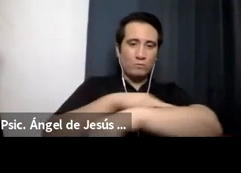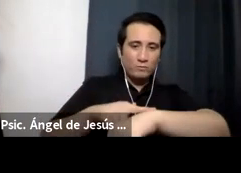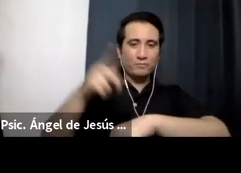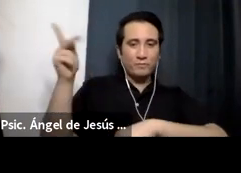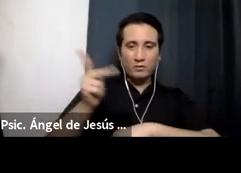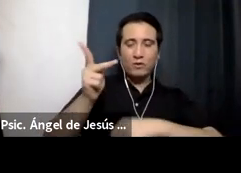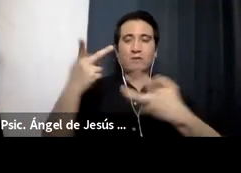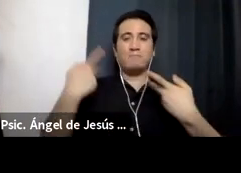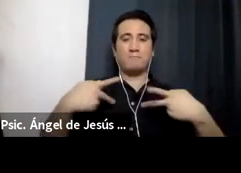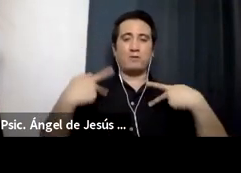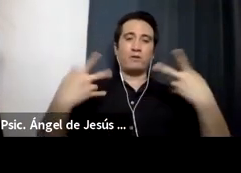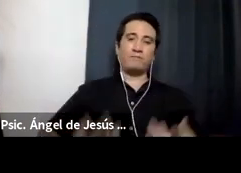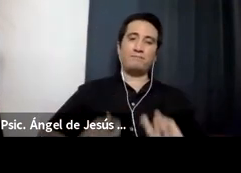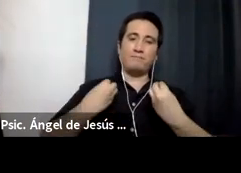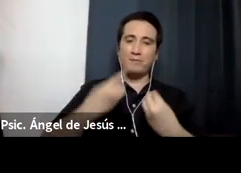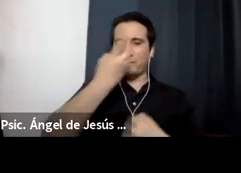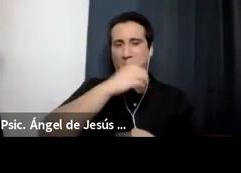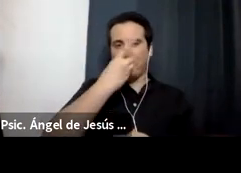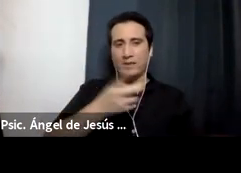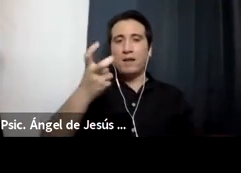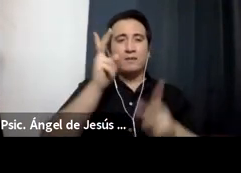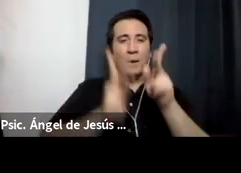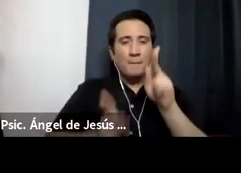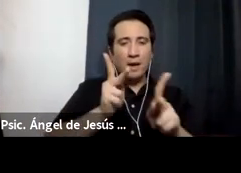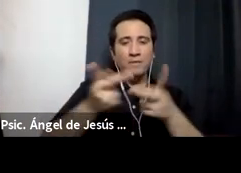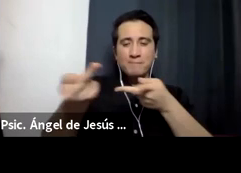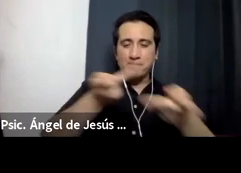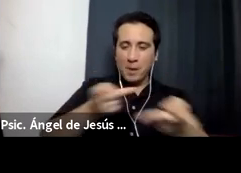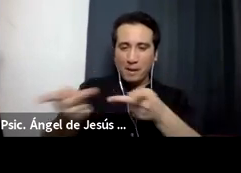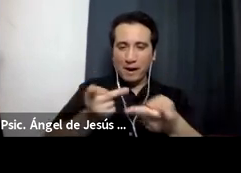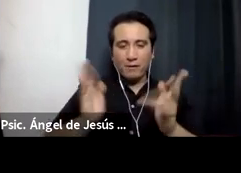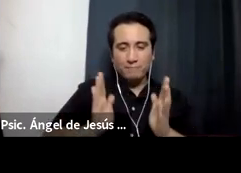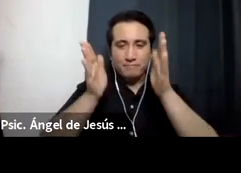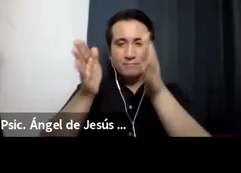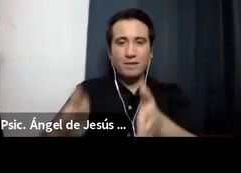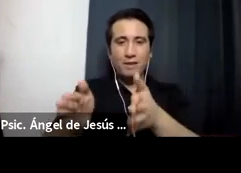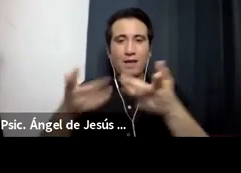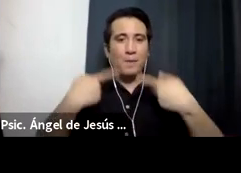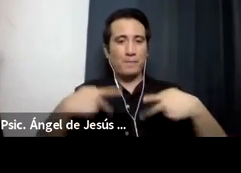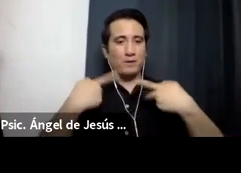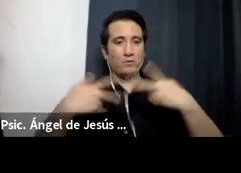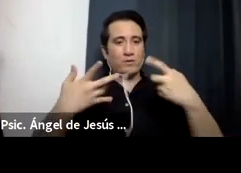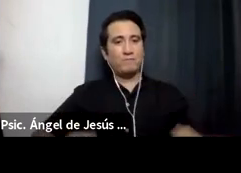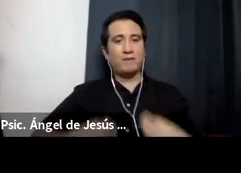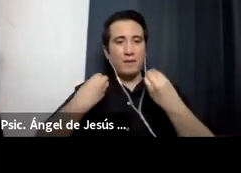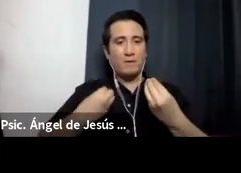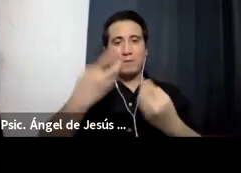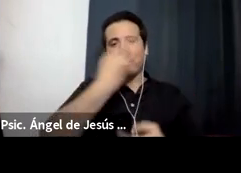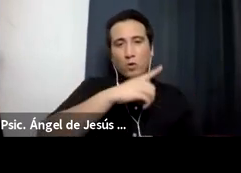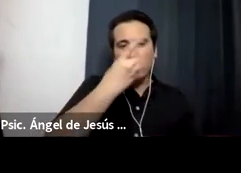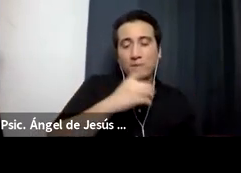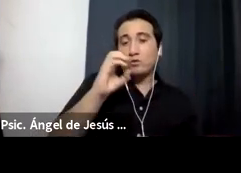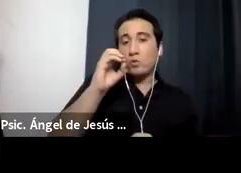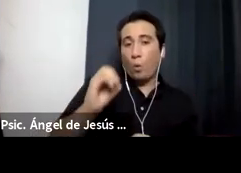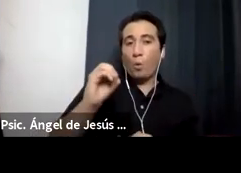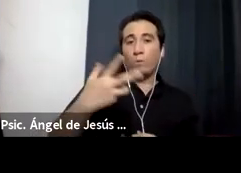que viven con diabetes. Esta plática la hemos preparado dirigida a personas que viven con diabetes o